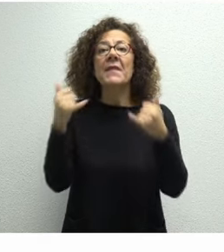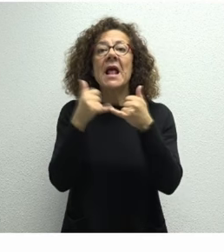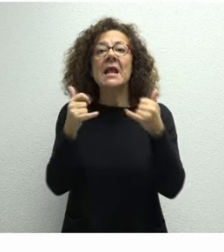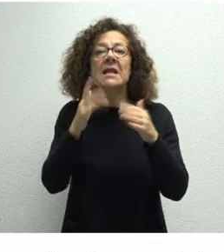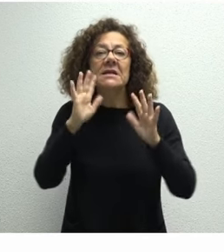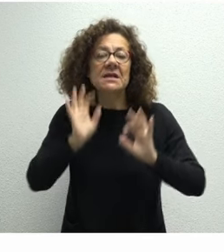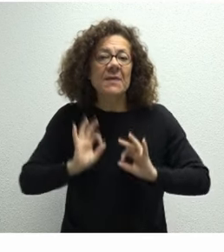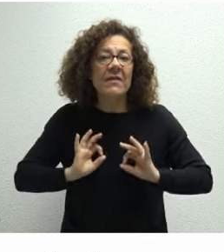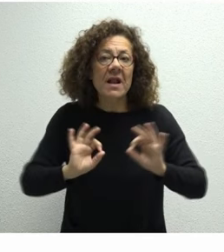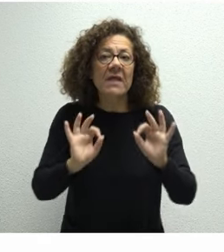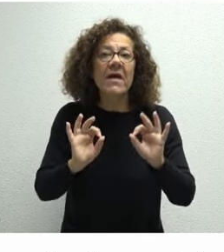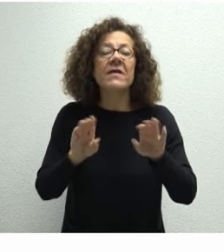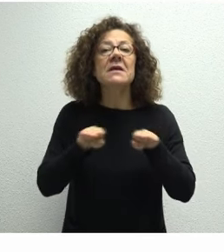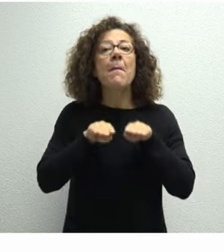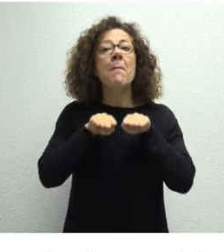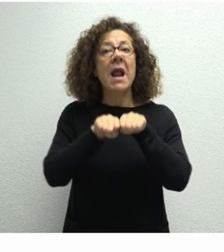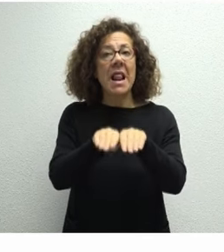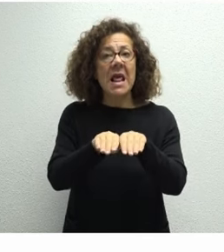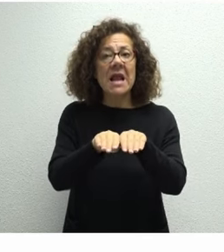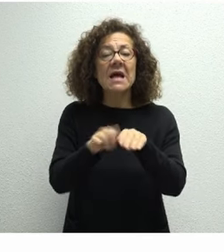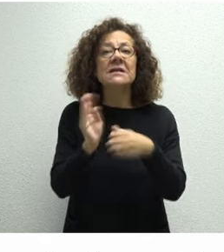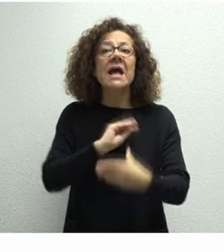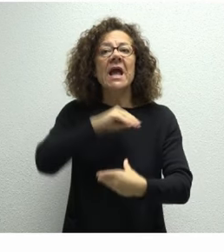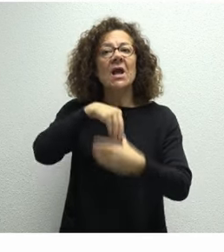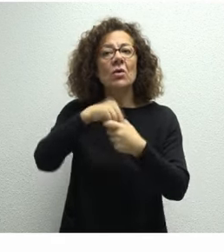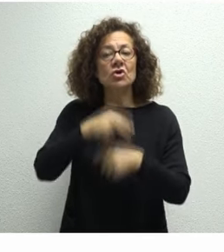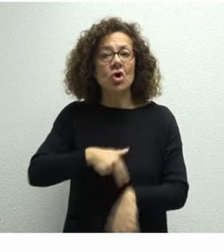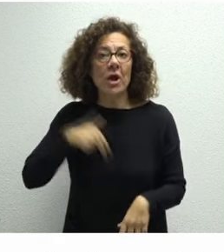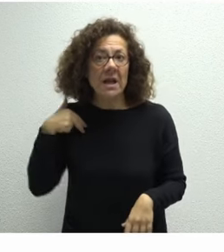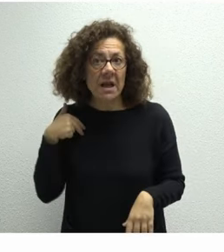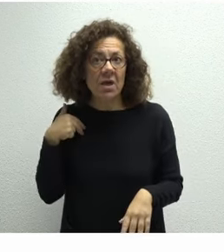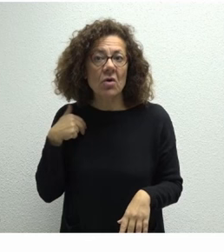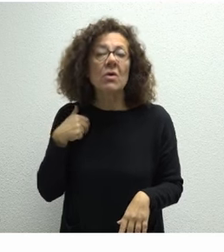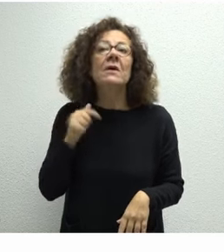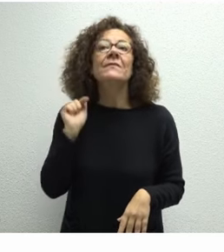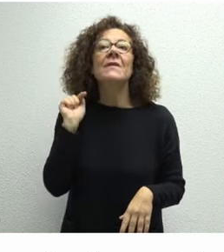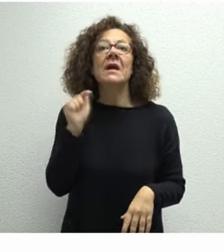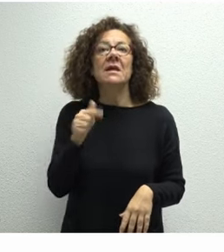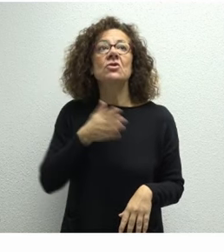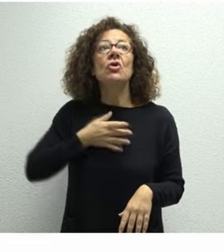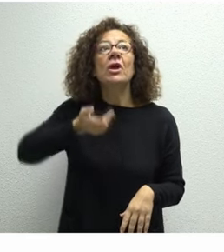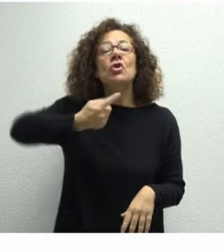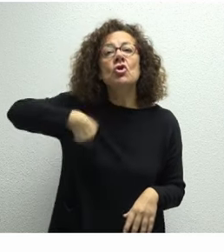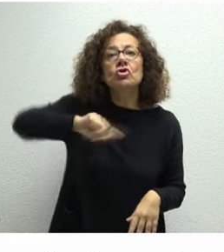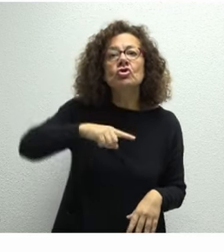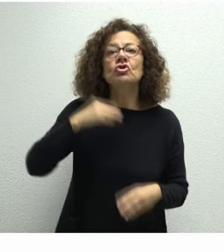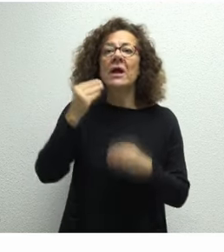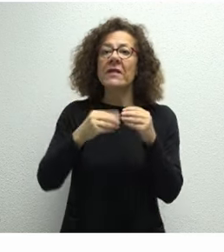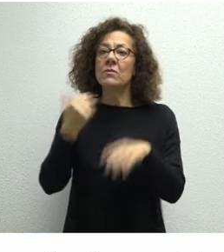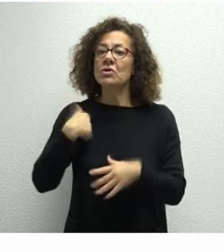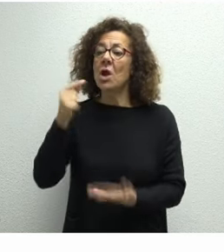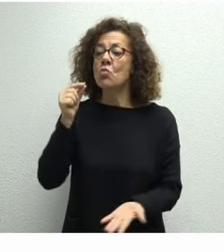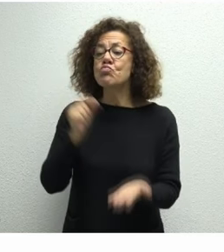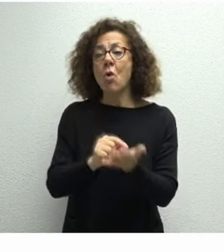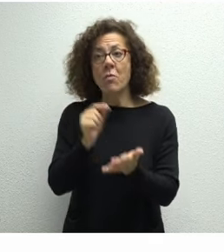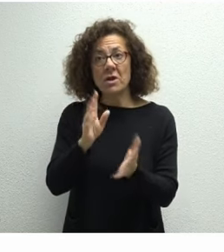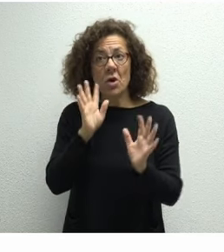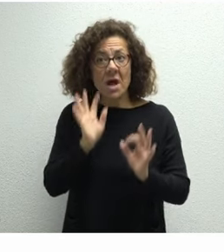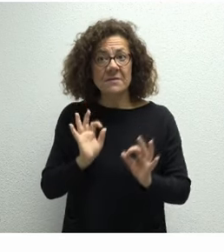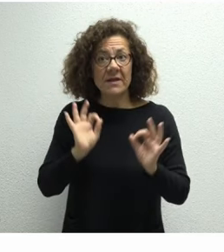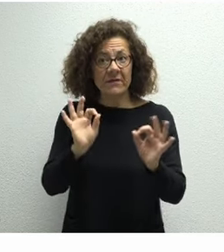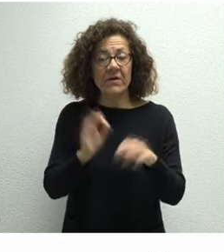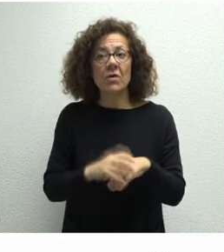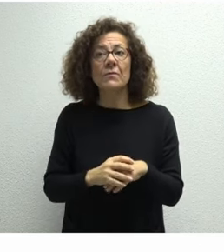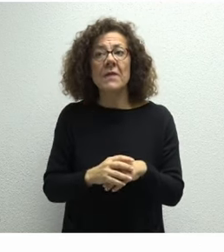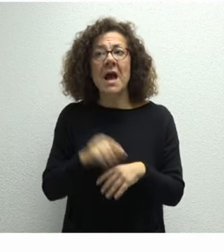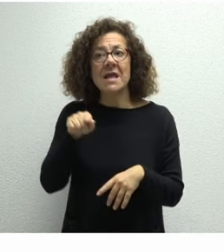especializadas paralelas a incluidas en lo genérico bueno Y eso es lo que nosotros hicimos en un momento determinado en